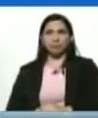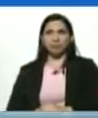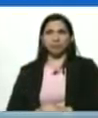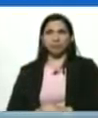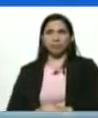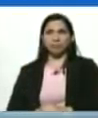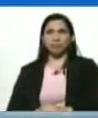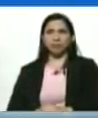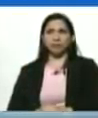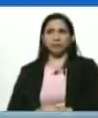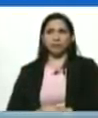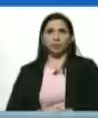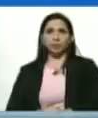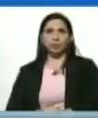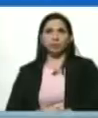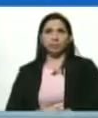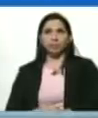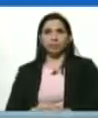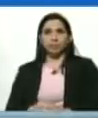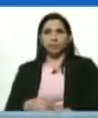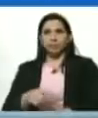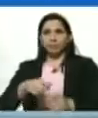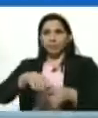180 mil bolívares